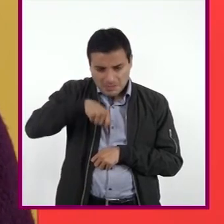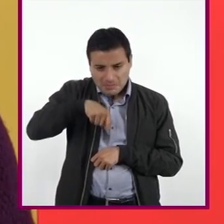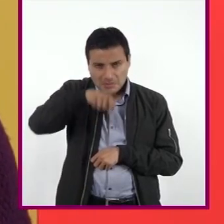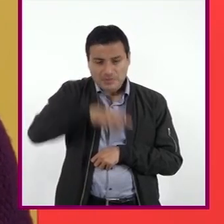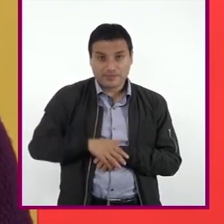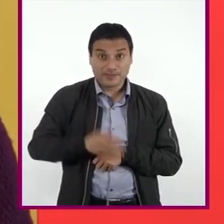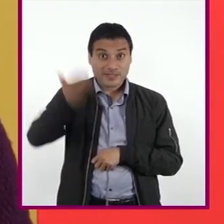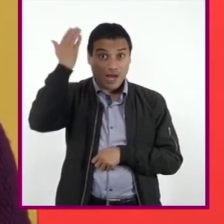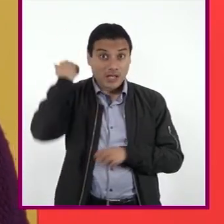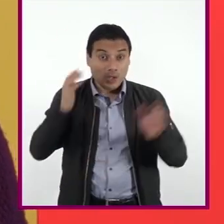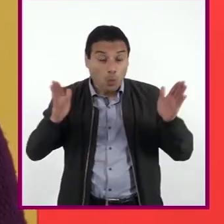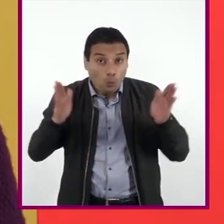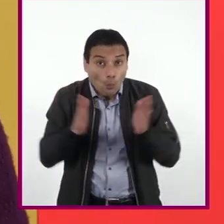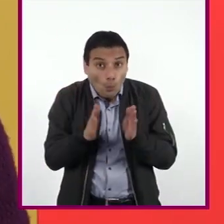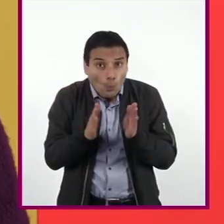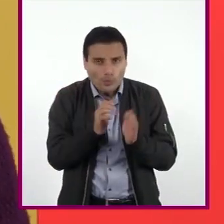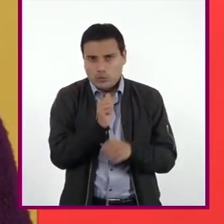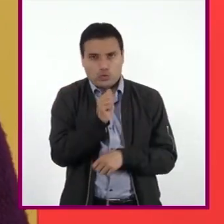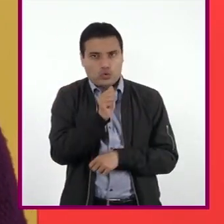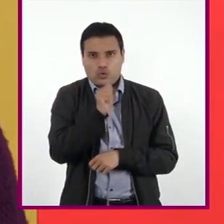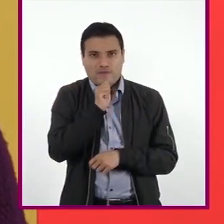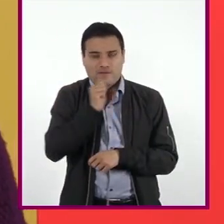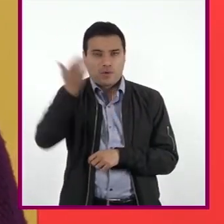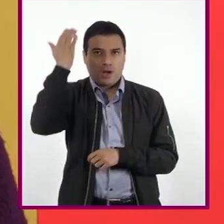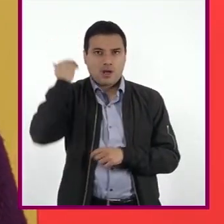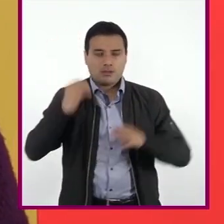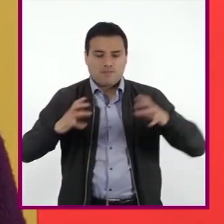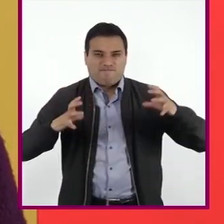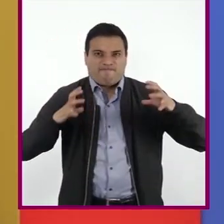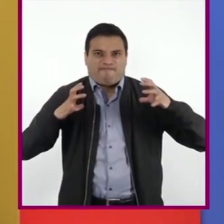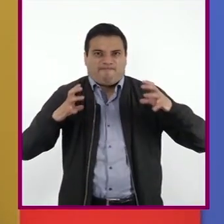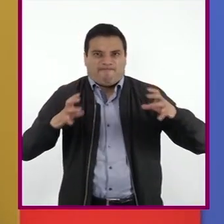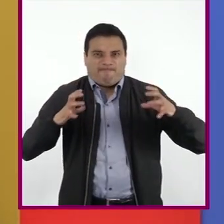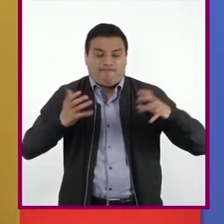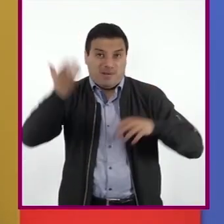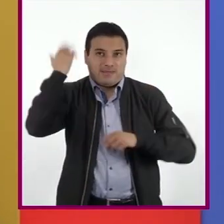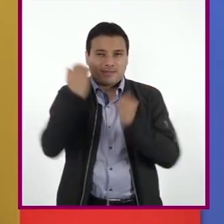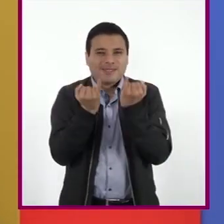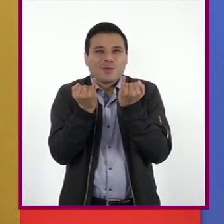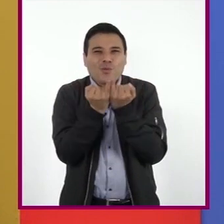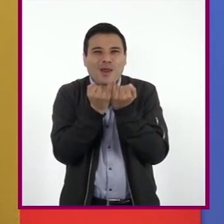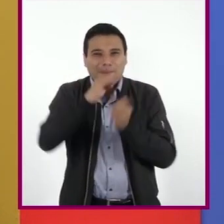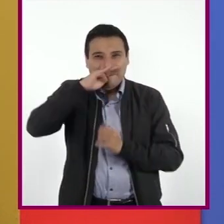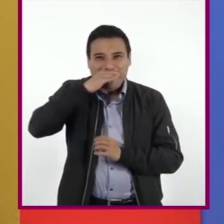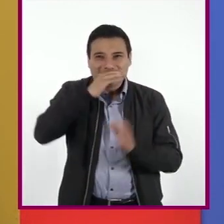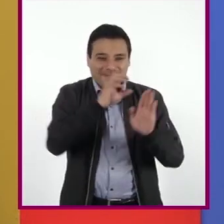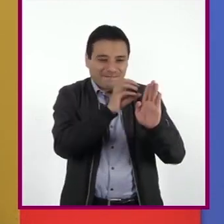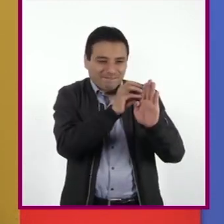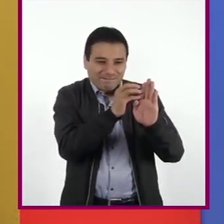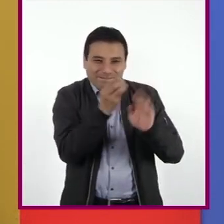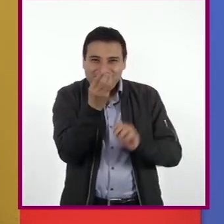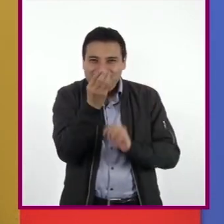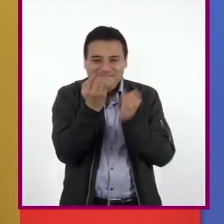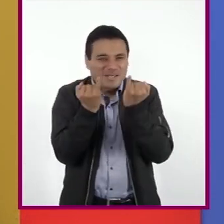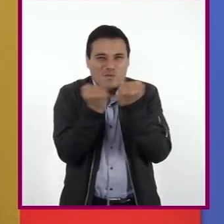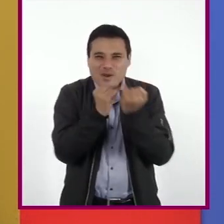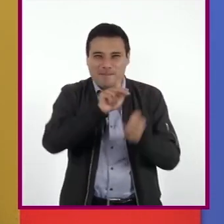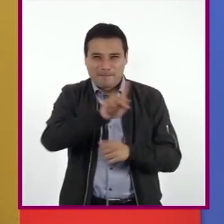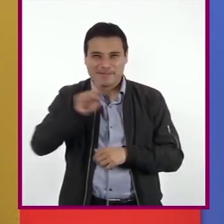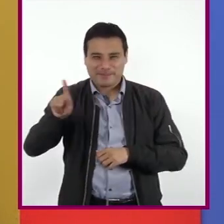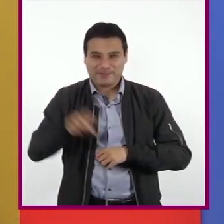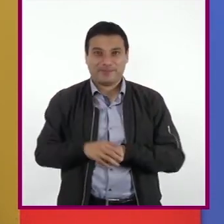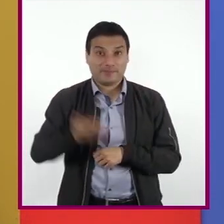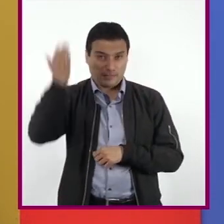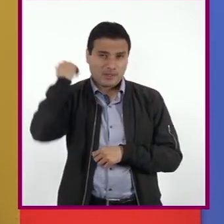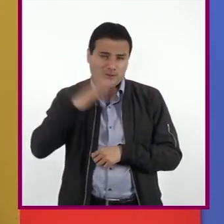flaquita, tenía la forma regordeta de uno de sus granos. En ese tiempo existió Leonel, un